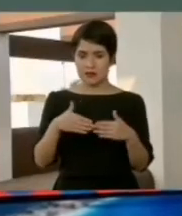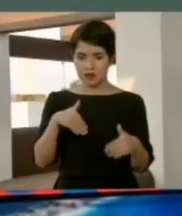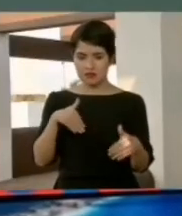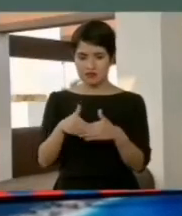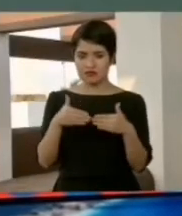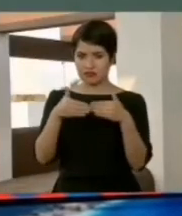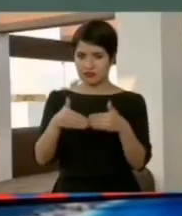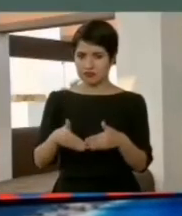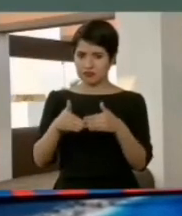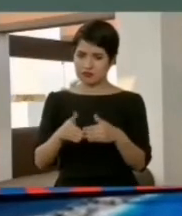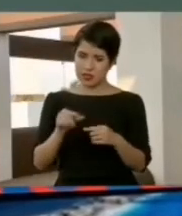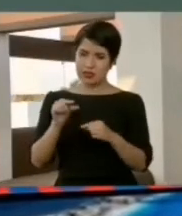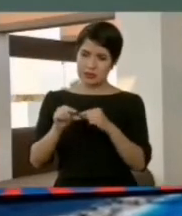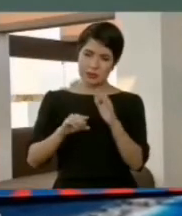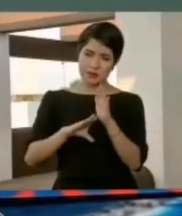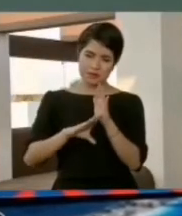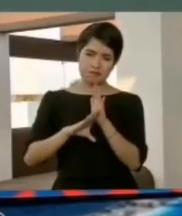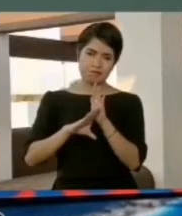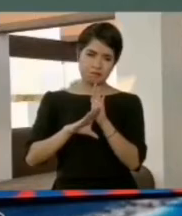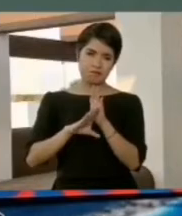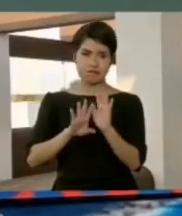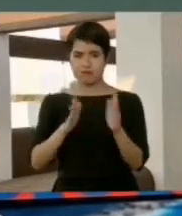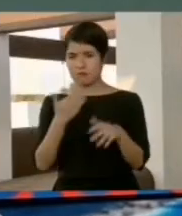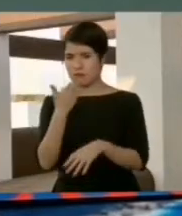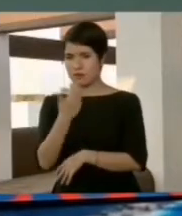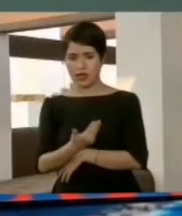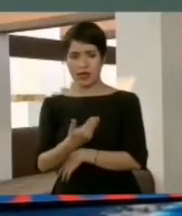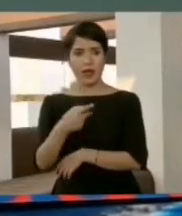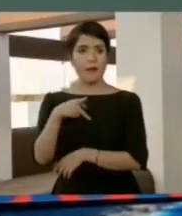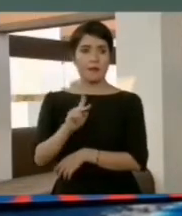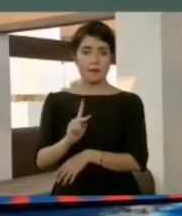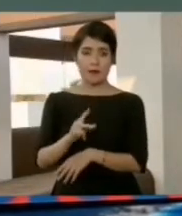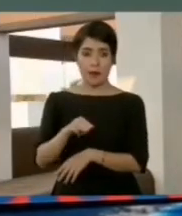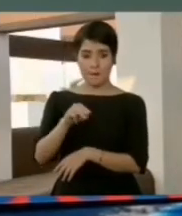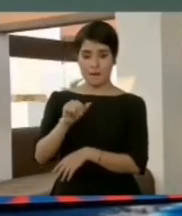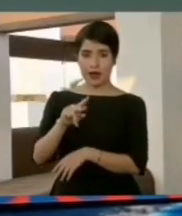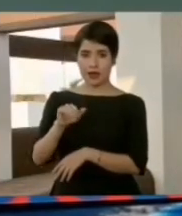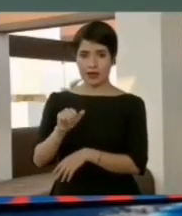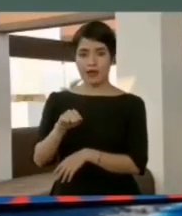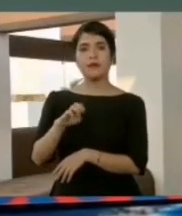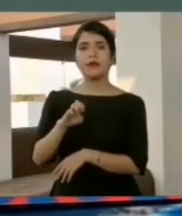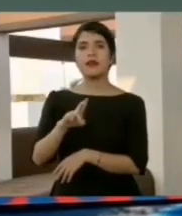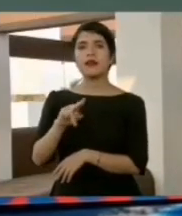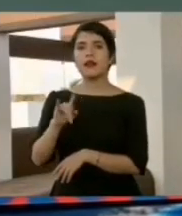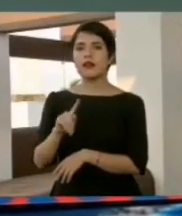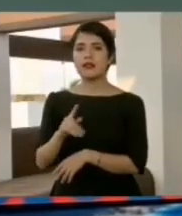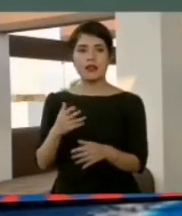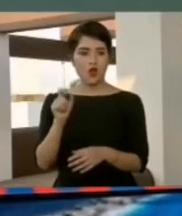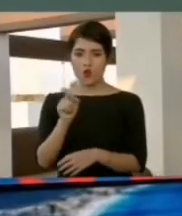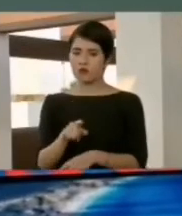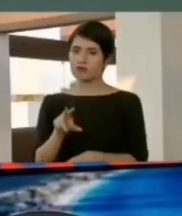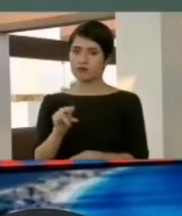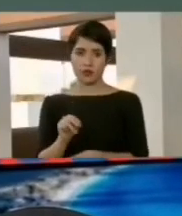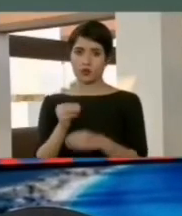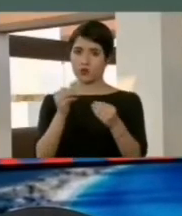de crecimiento aceptable, esto no ha sucedido a nuestra marina mercante. Somos muchos los hombres y